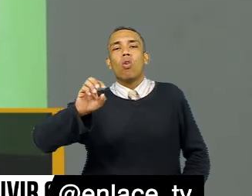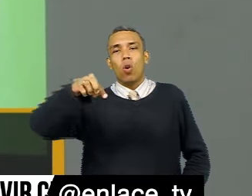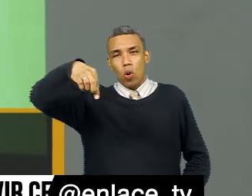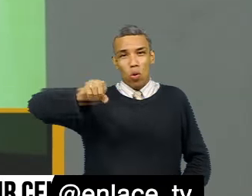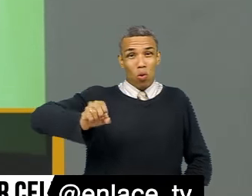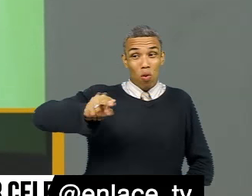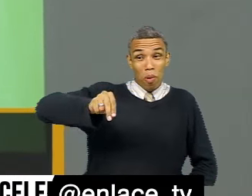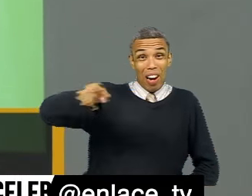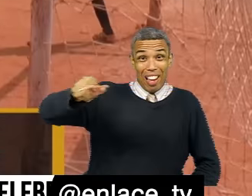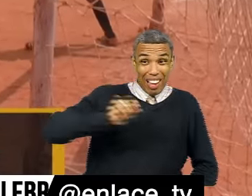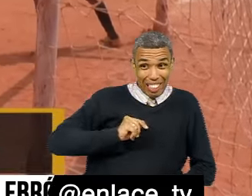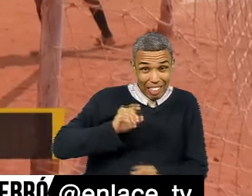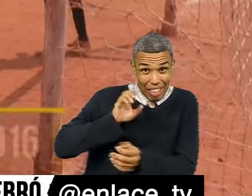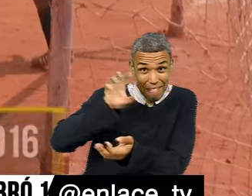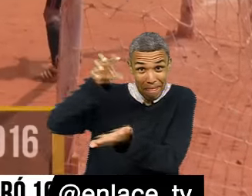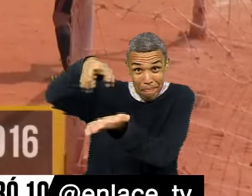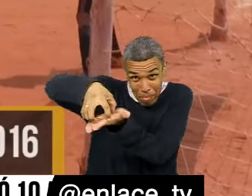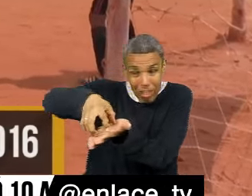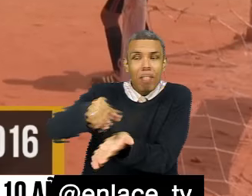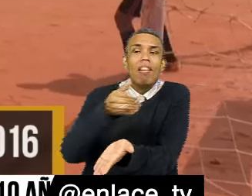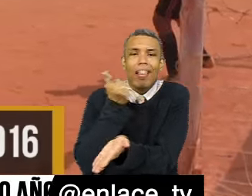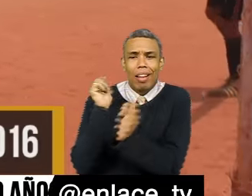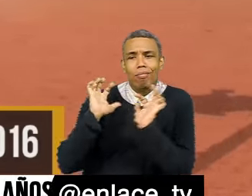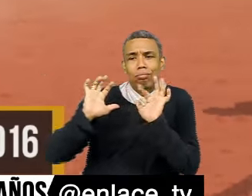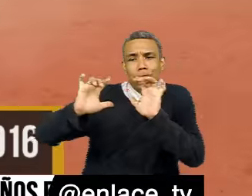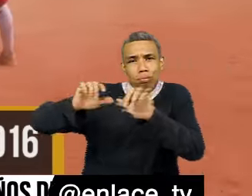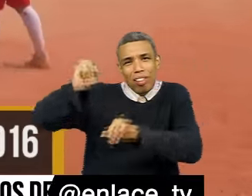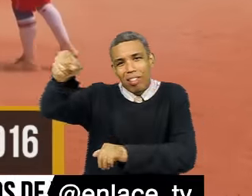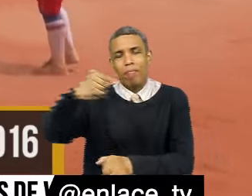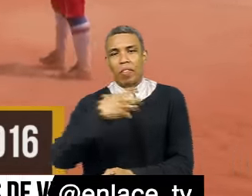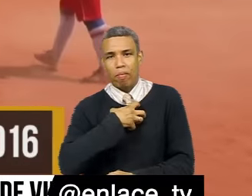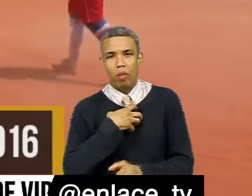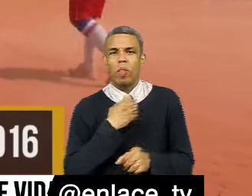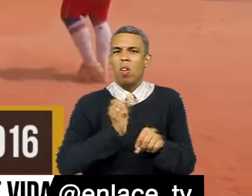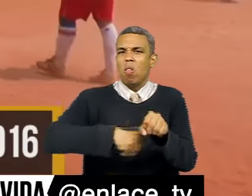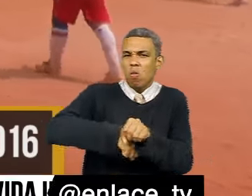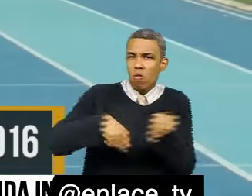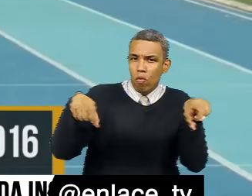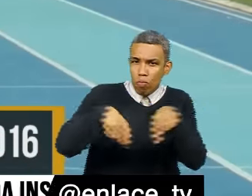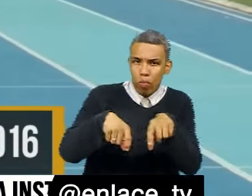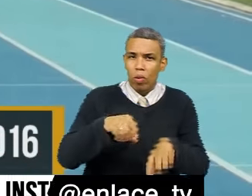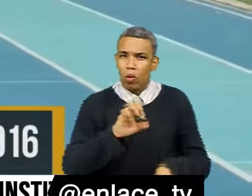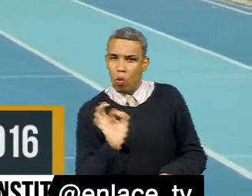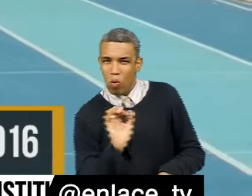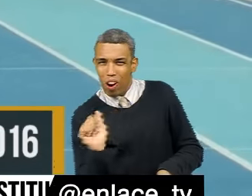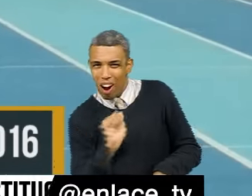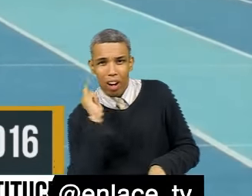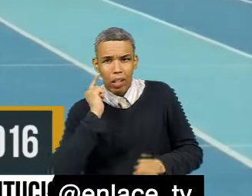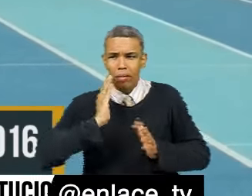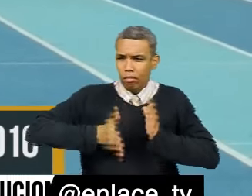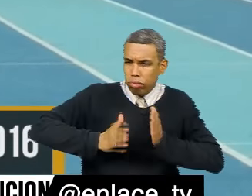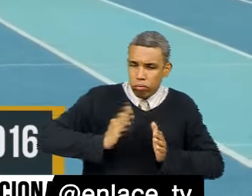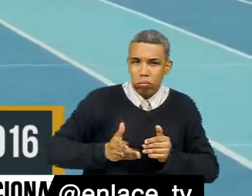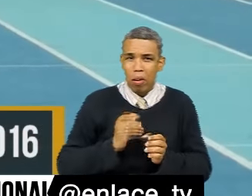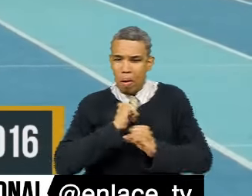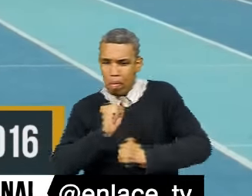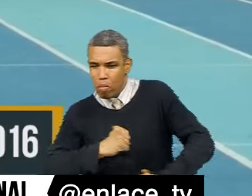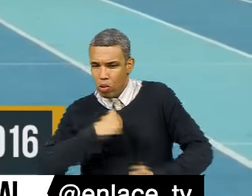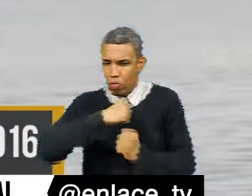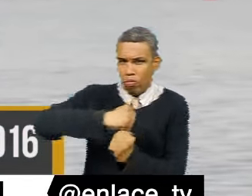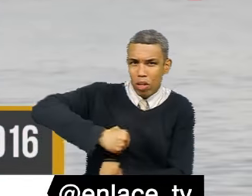días 29 y 30 de octubre en las disciplinas de fútbol masculino, microfútbol femenino y masculino, atletismo y canotaje, en